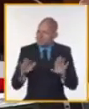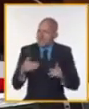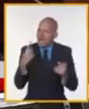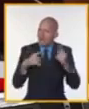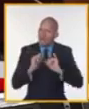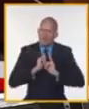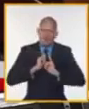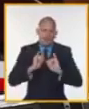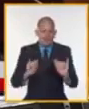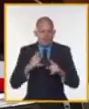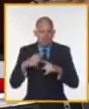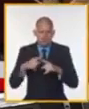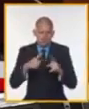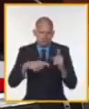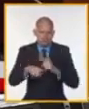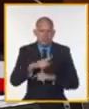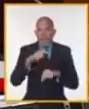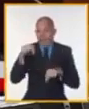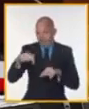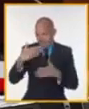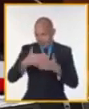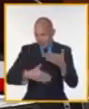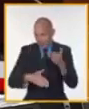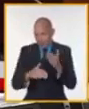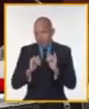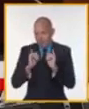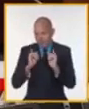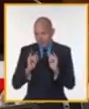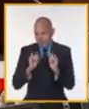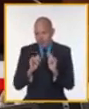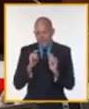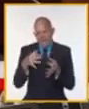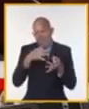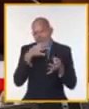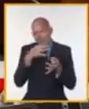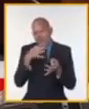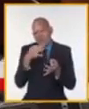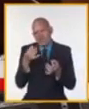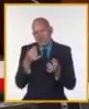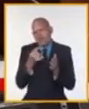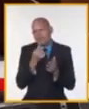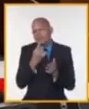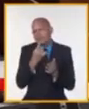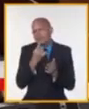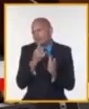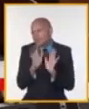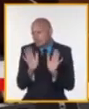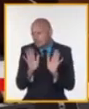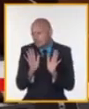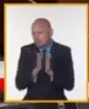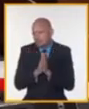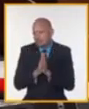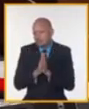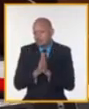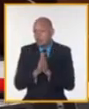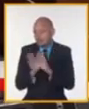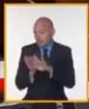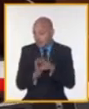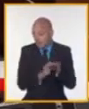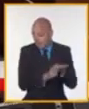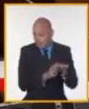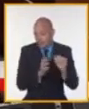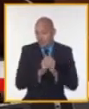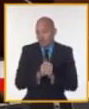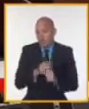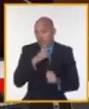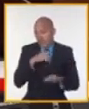de forma muy resumida en el informe y en la presentación que ha realizado el compañero Morales, pero desde el programa para adelanto de la mujer con el tema de la estrategia